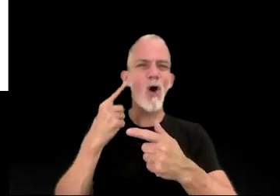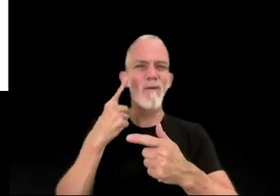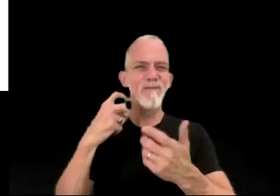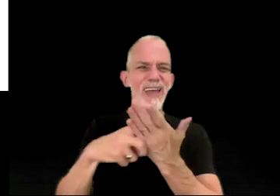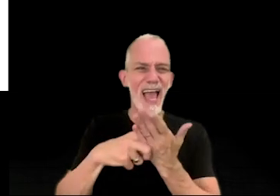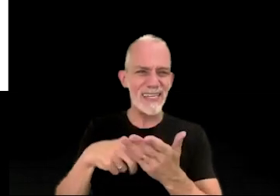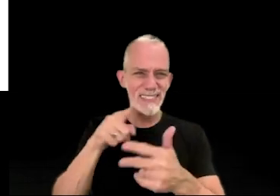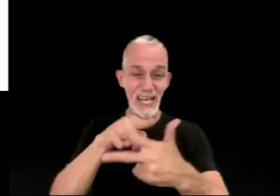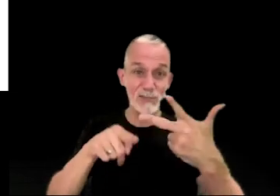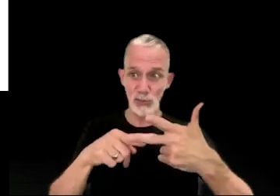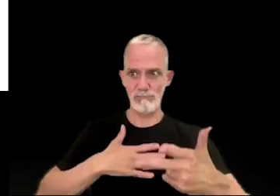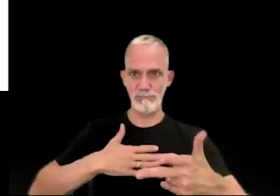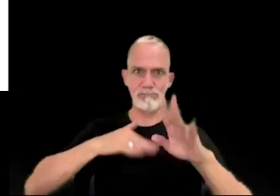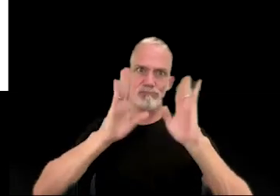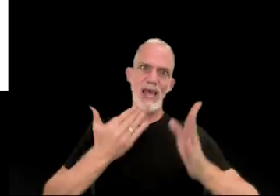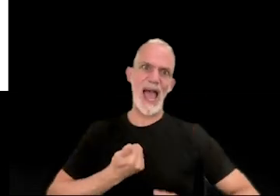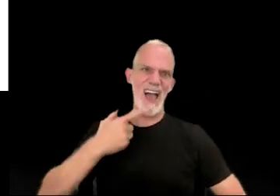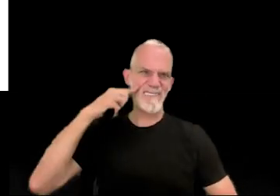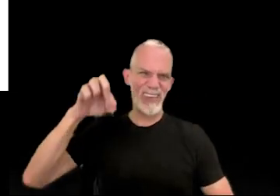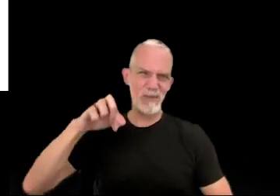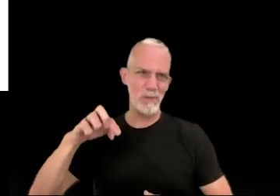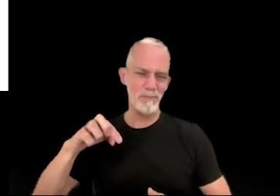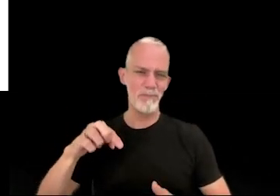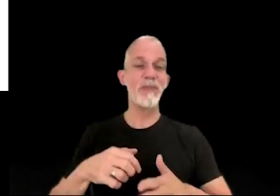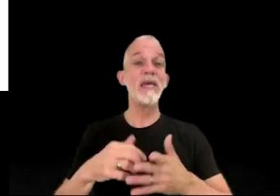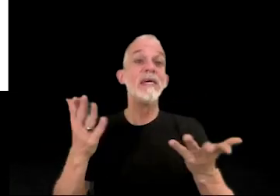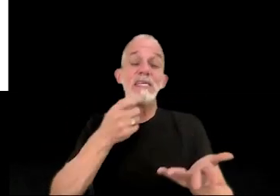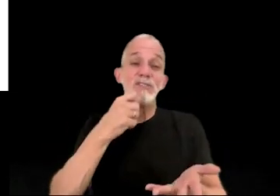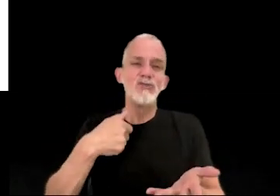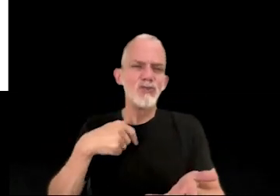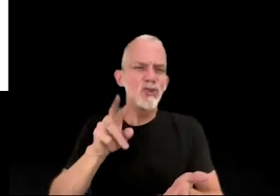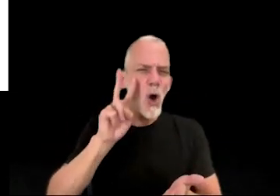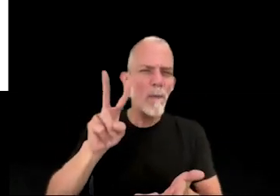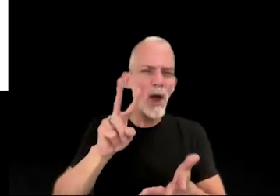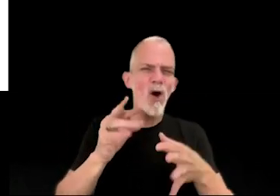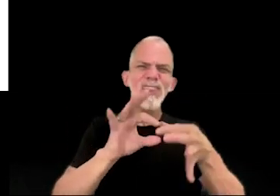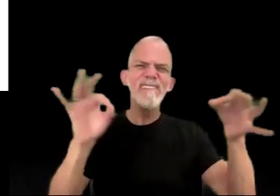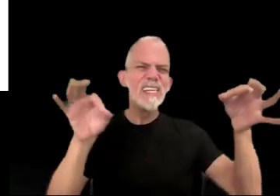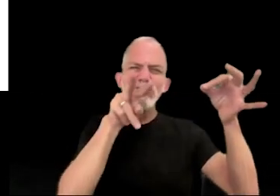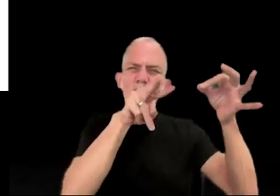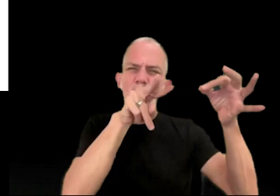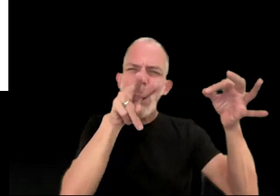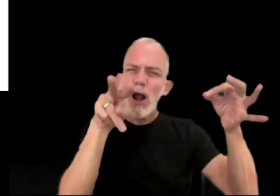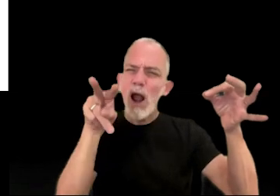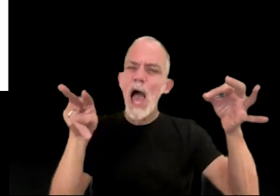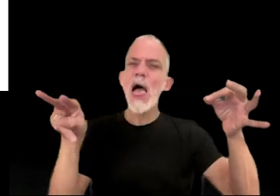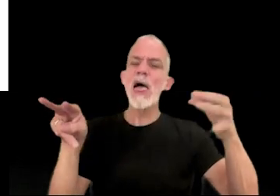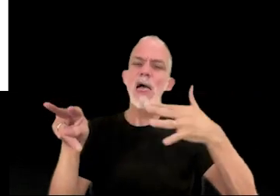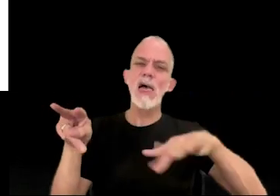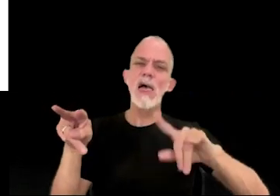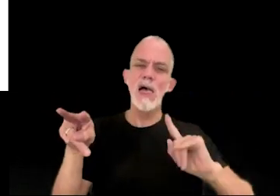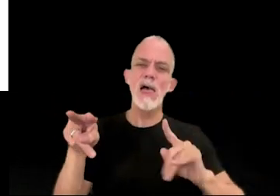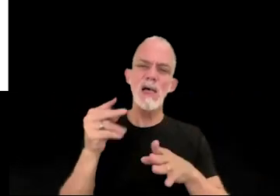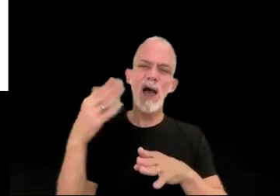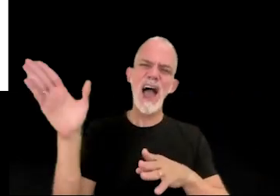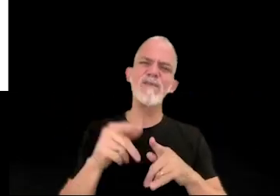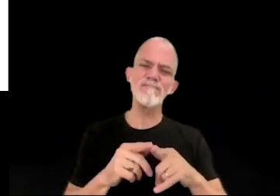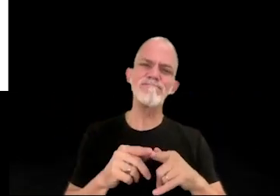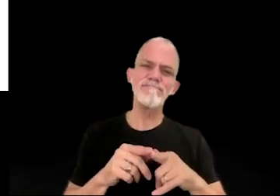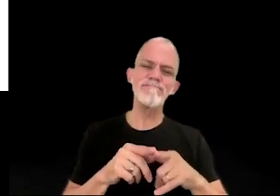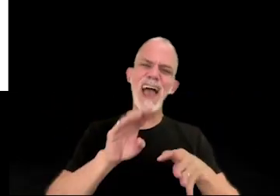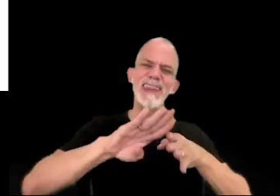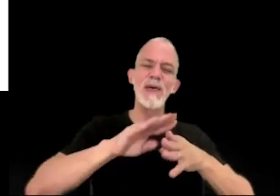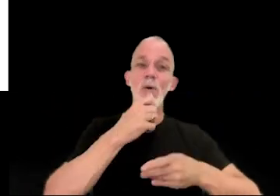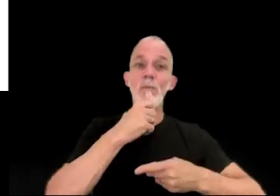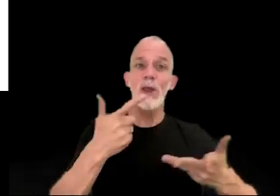de nuestro organismo, de la AFIP. Cuando yo miro esta definición, entiendo por qué quedan excluidas algunas obligaciones, como por ejemplo